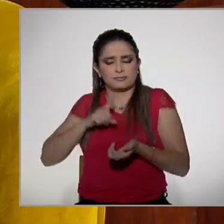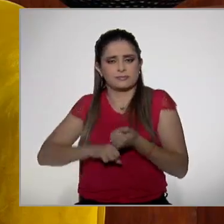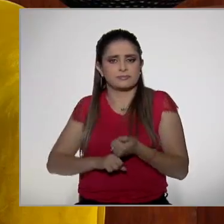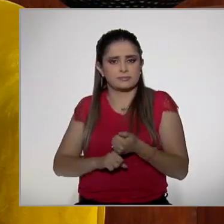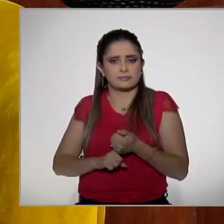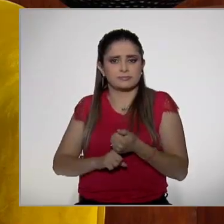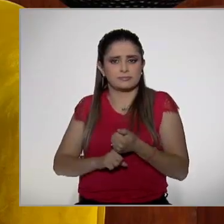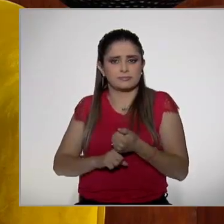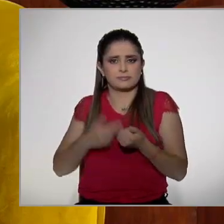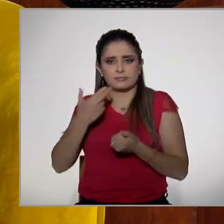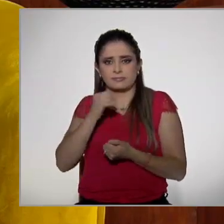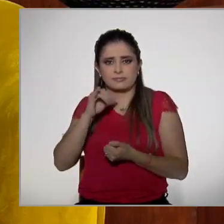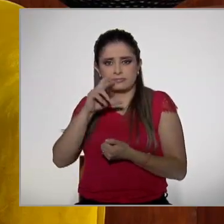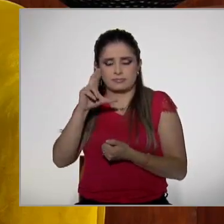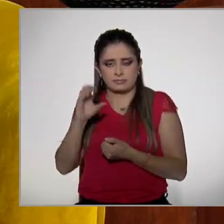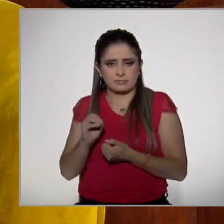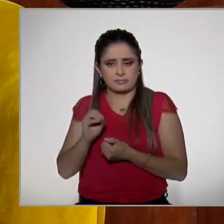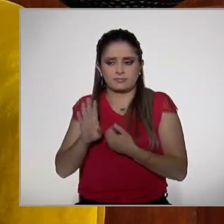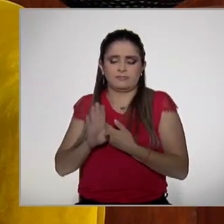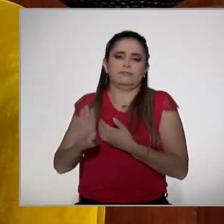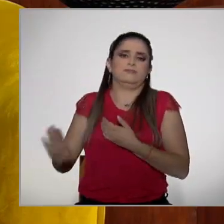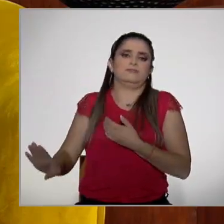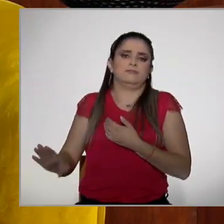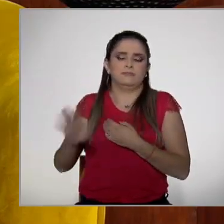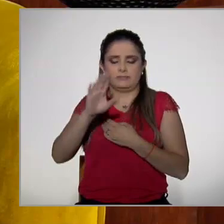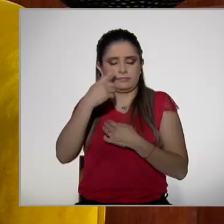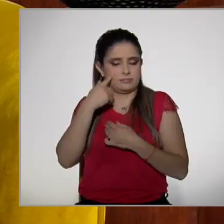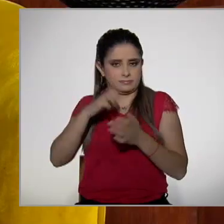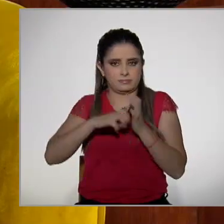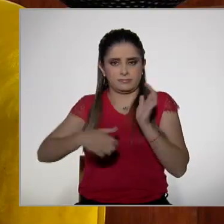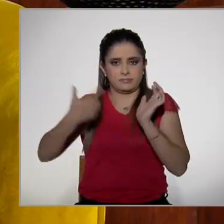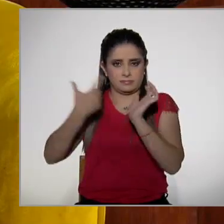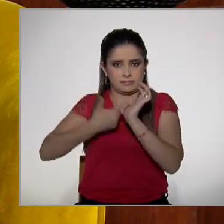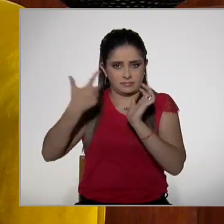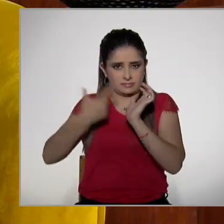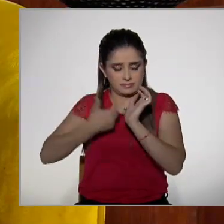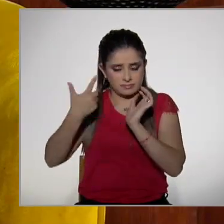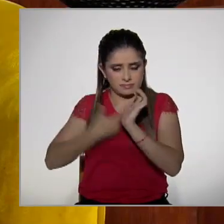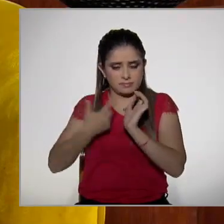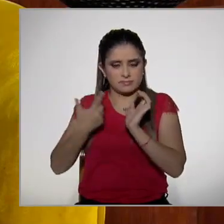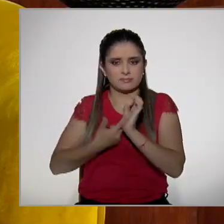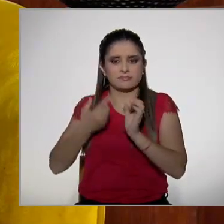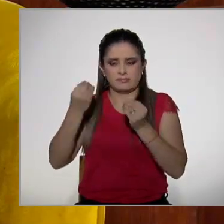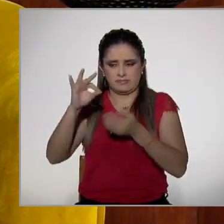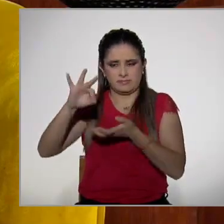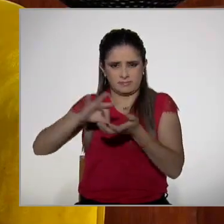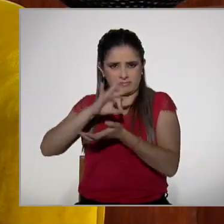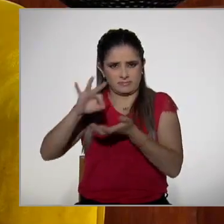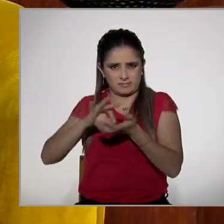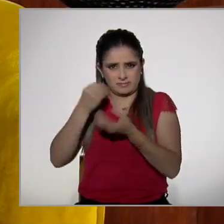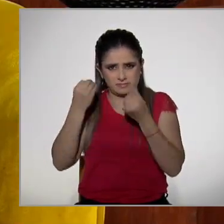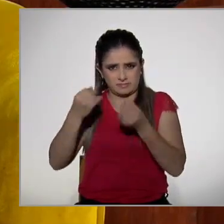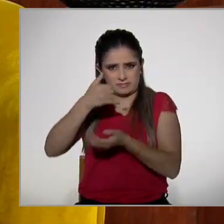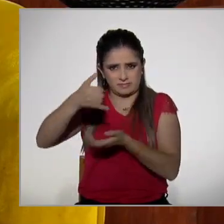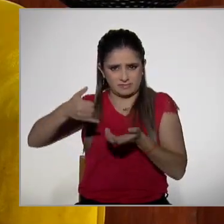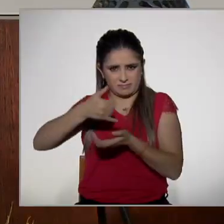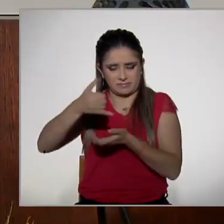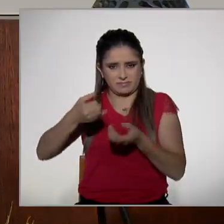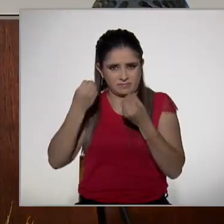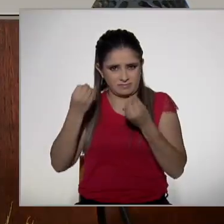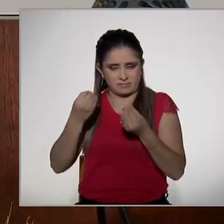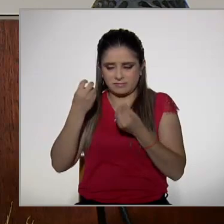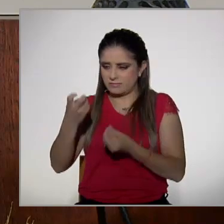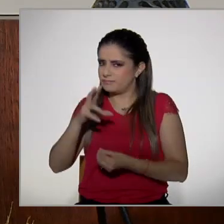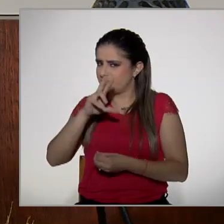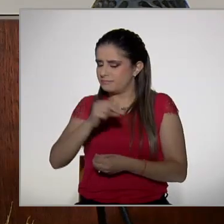absorción del guía por ejemplo entonces las grasas o las grasas insaturadas o el consumo de los socios saturados son los que hemos hablado que no